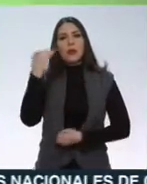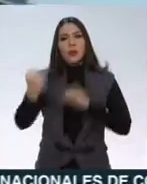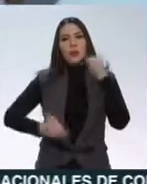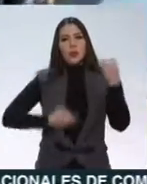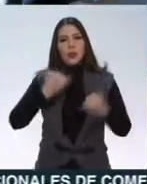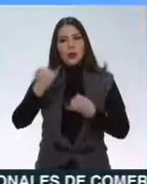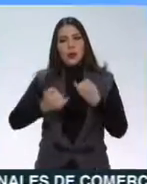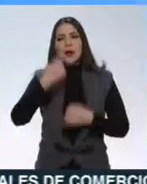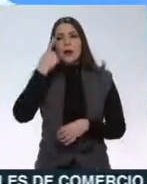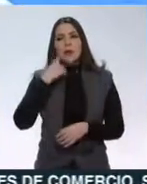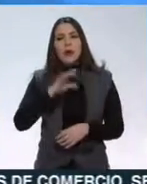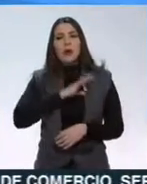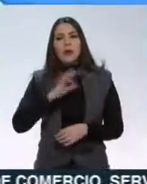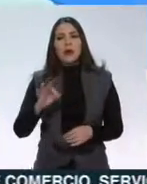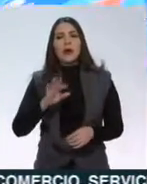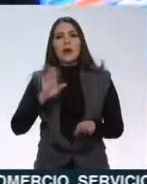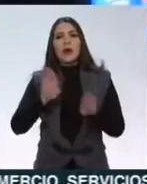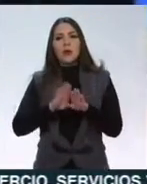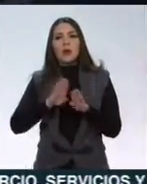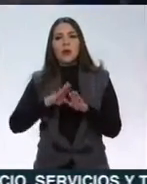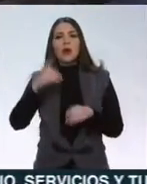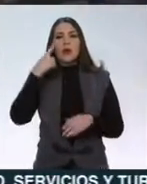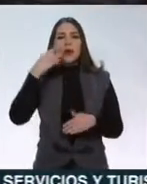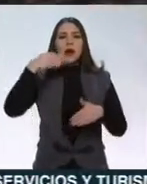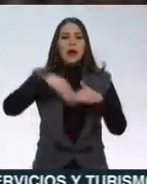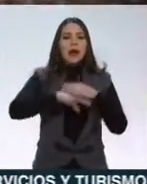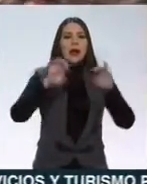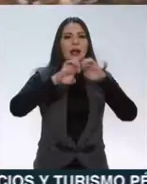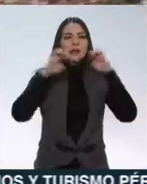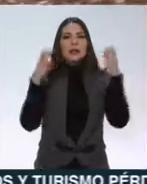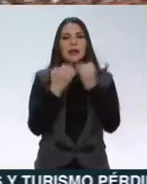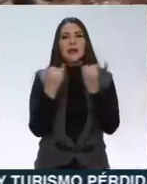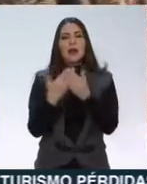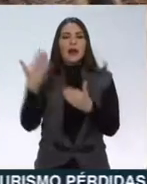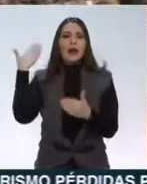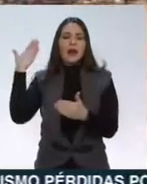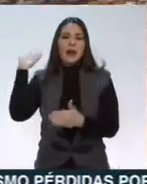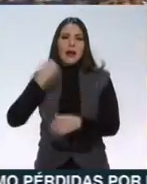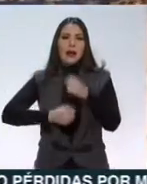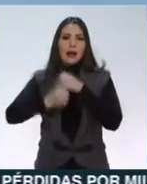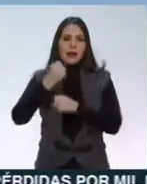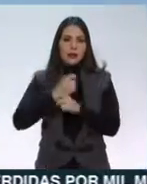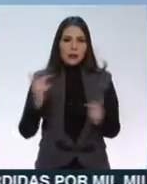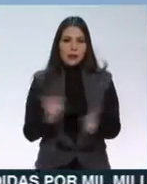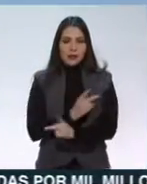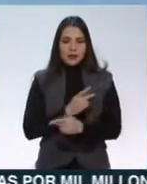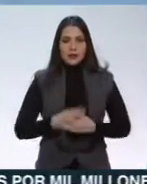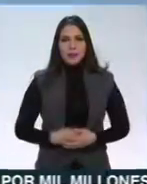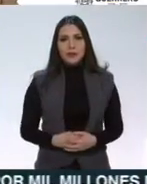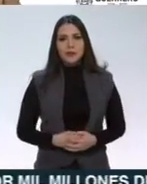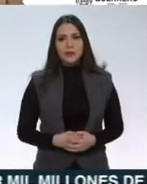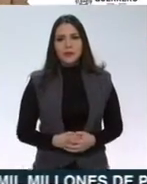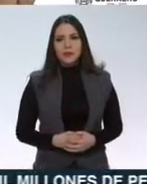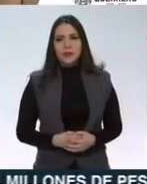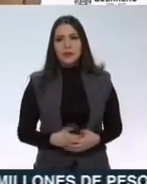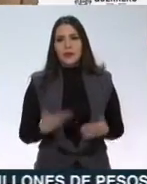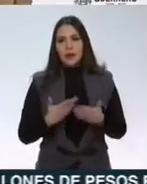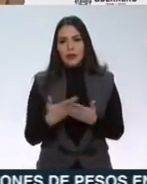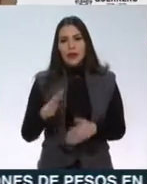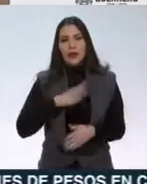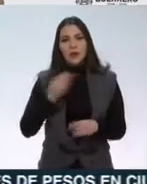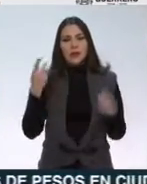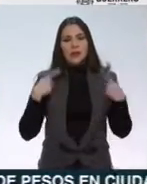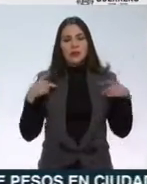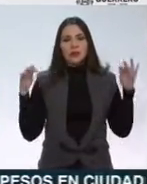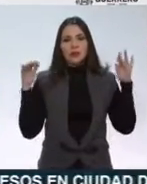Esto con la finalidad de mantener grandes entradas al estadio, como ha venido sucediendo en años anteriores. Hemos tenido y hemos roto récords de